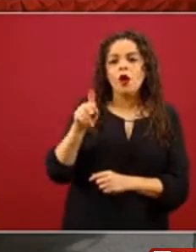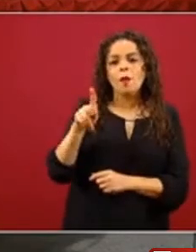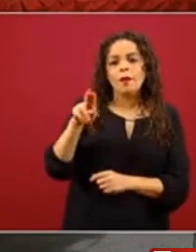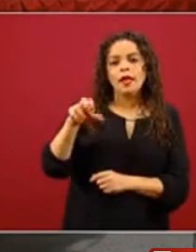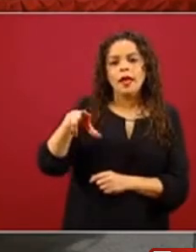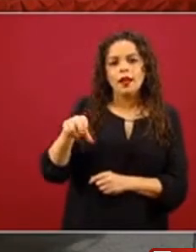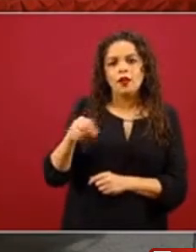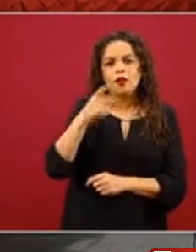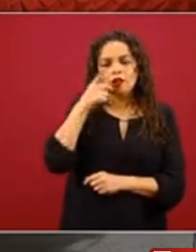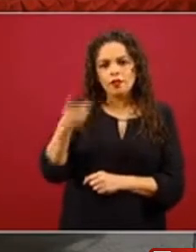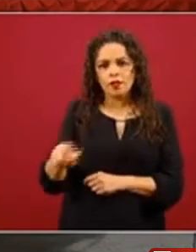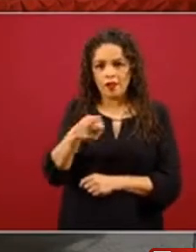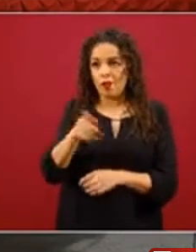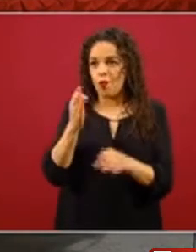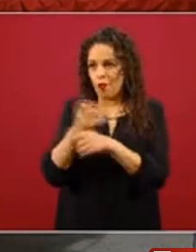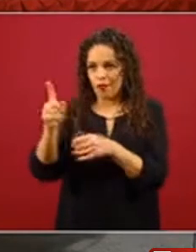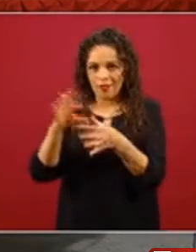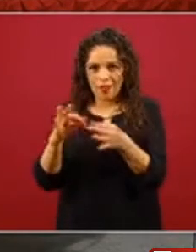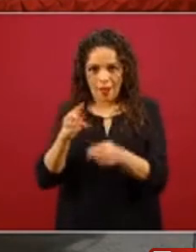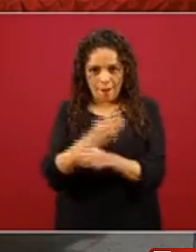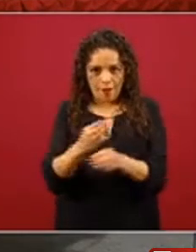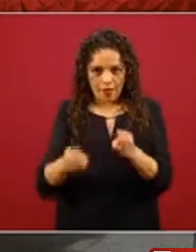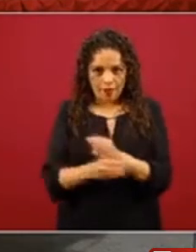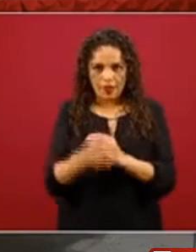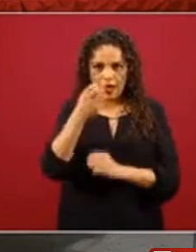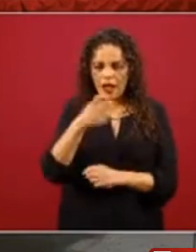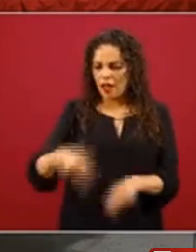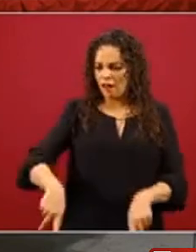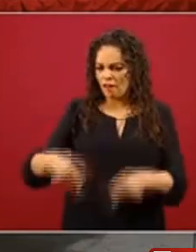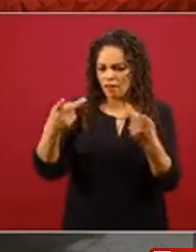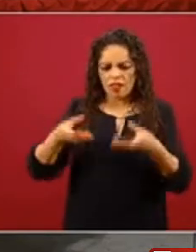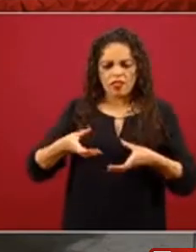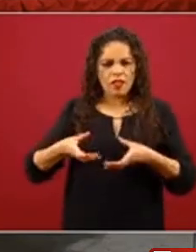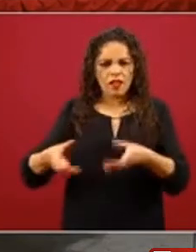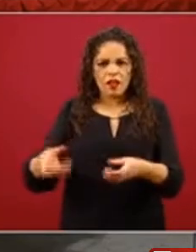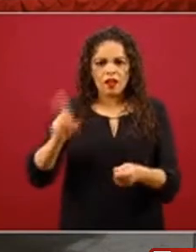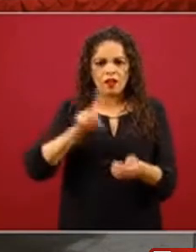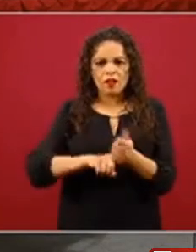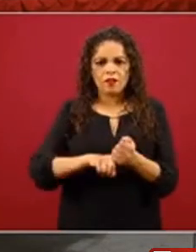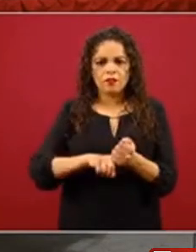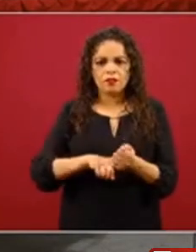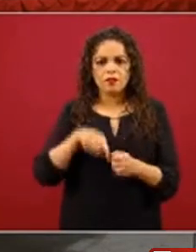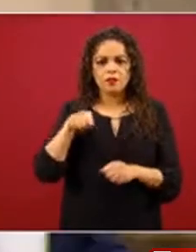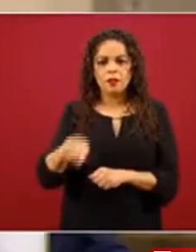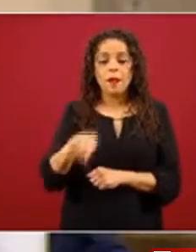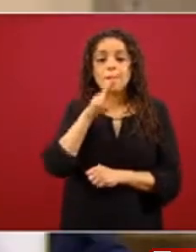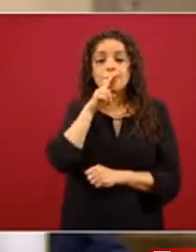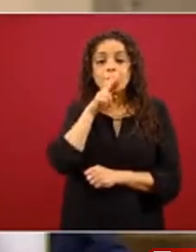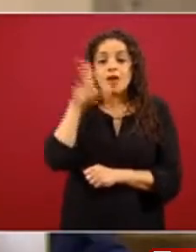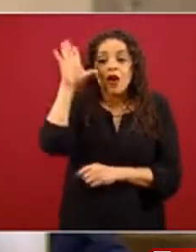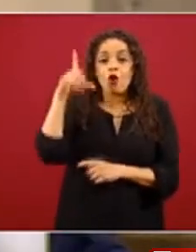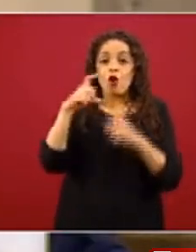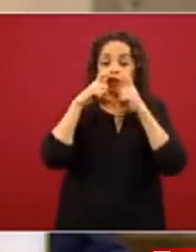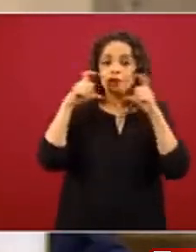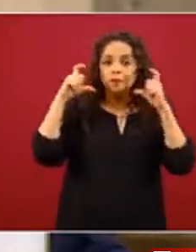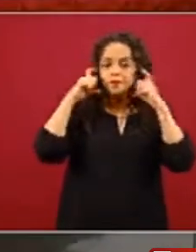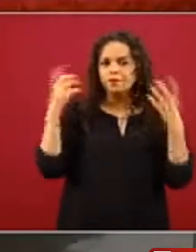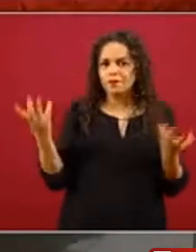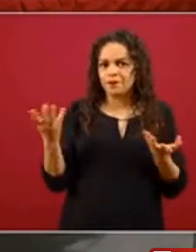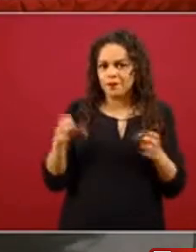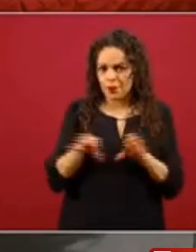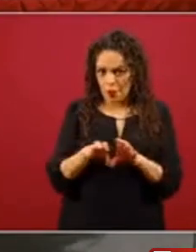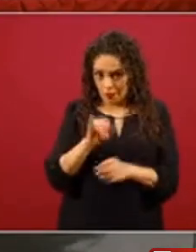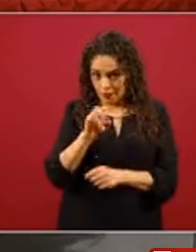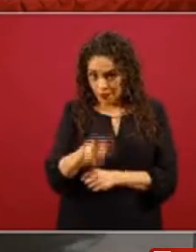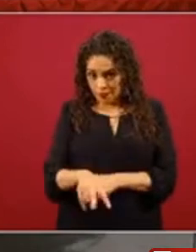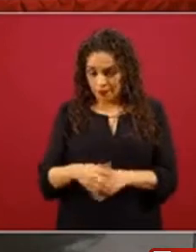materiales, son estos cubrebocas que se venden así, incluso se promocionan como los que son de los mejores? Gracias.